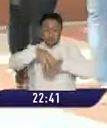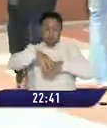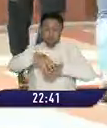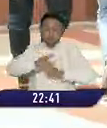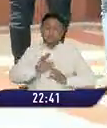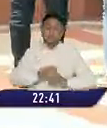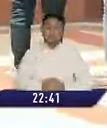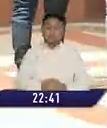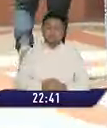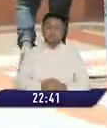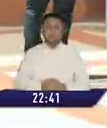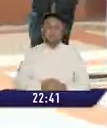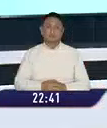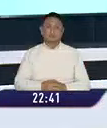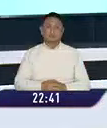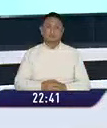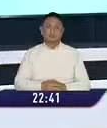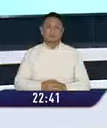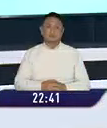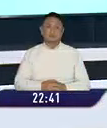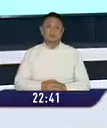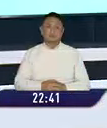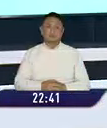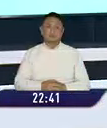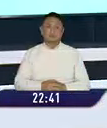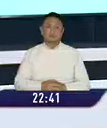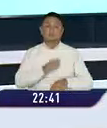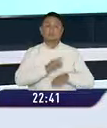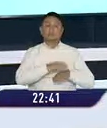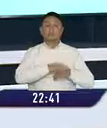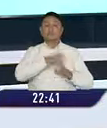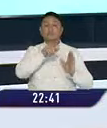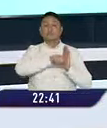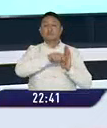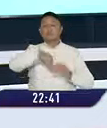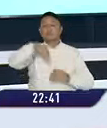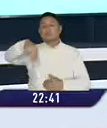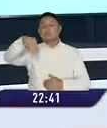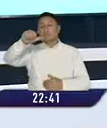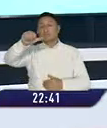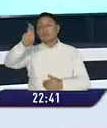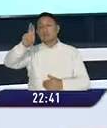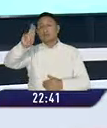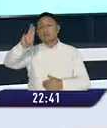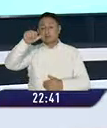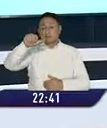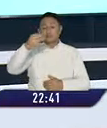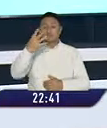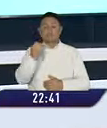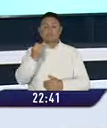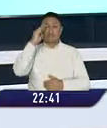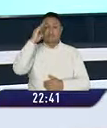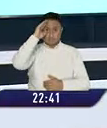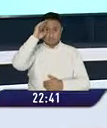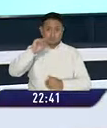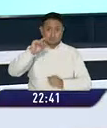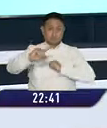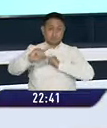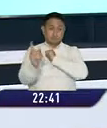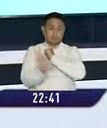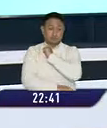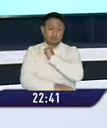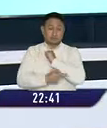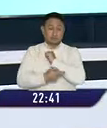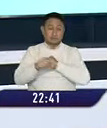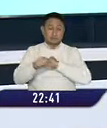Héctor Romero. Por el caso de la abogada María Belén Bernal, 14 cadetes han sido sancionados de forma